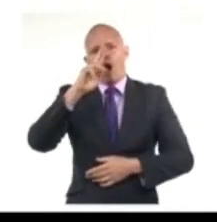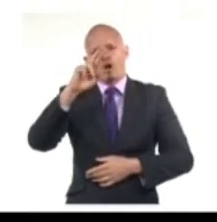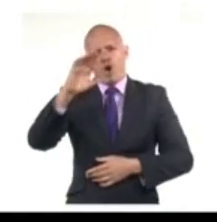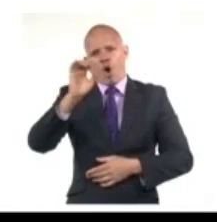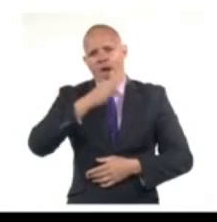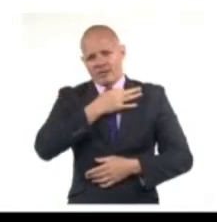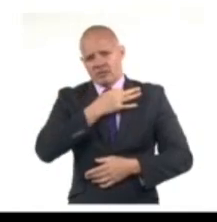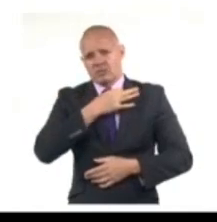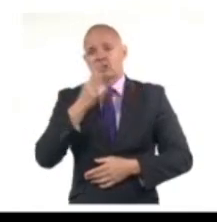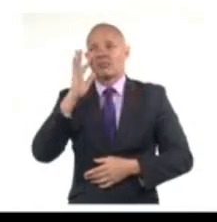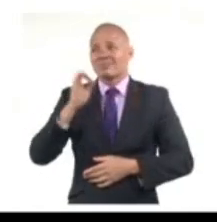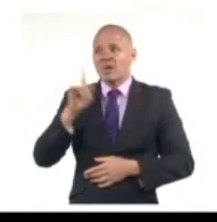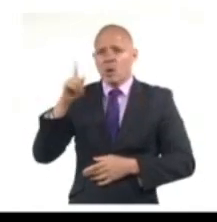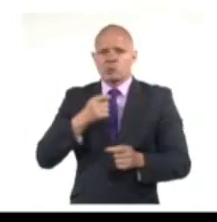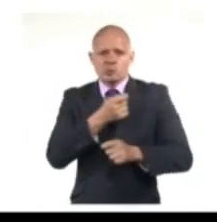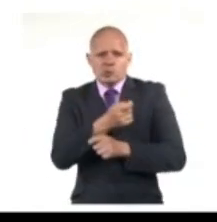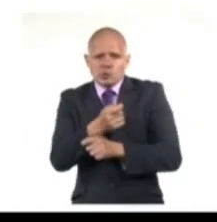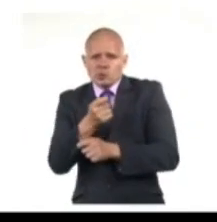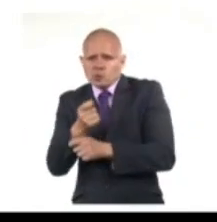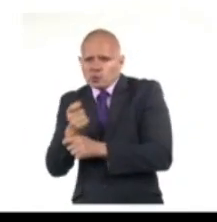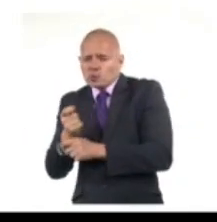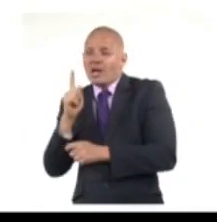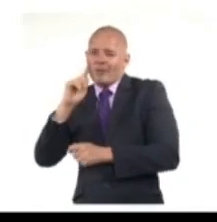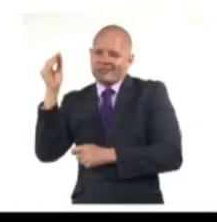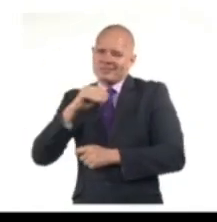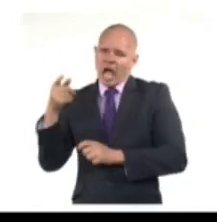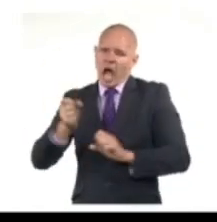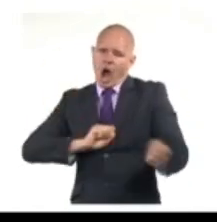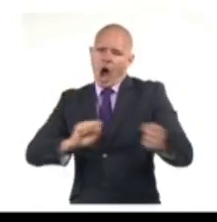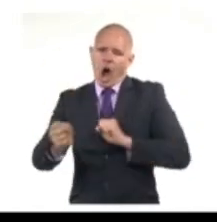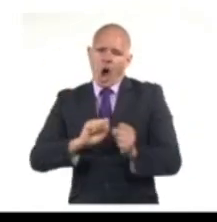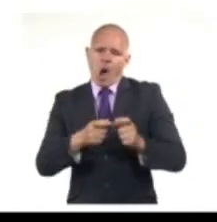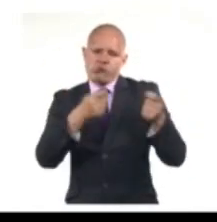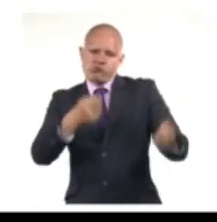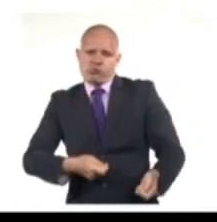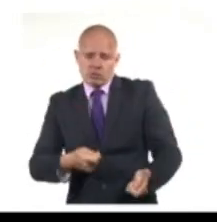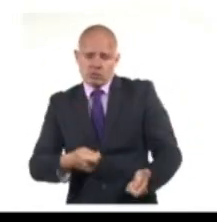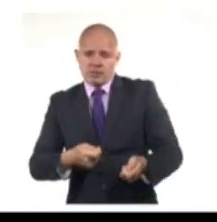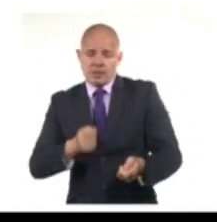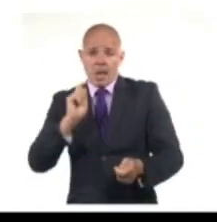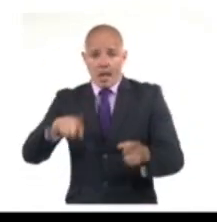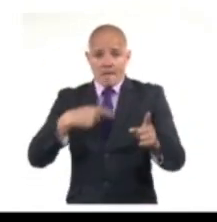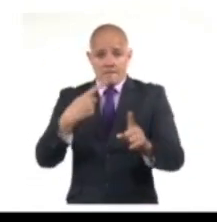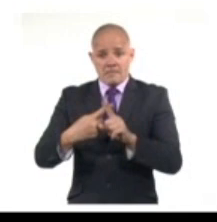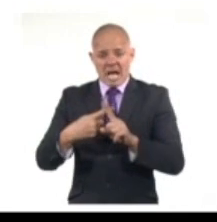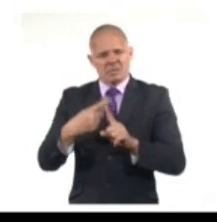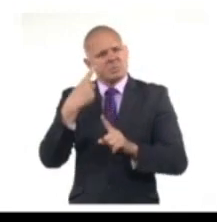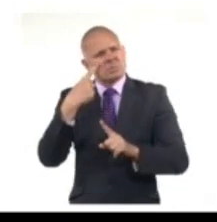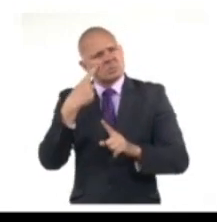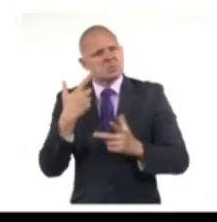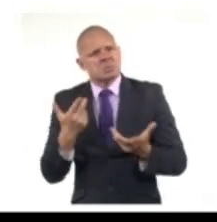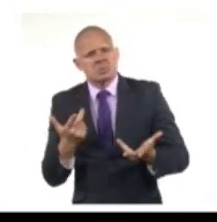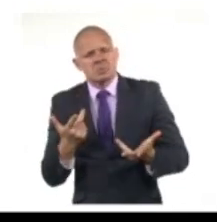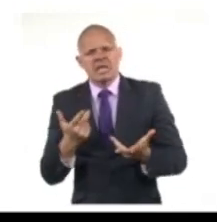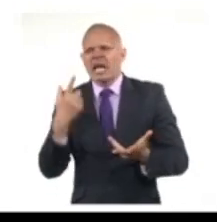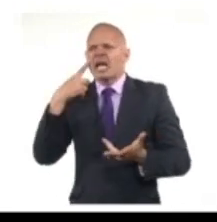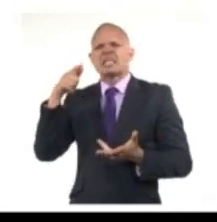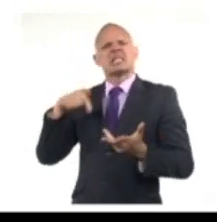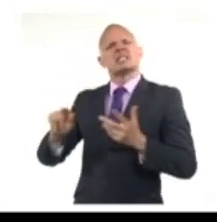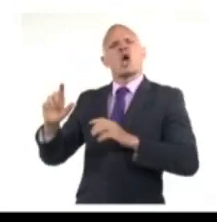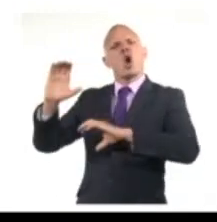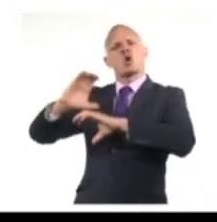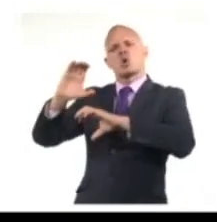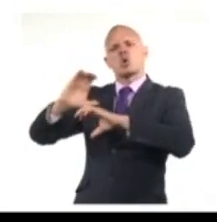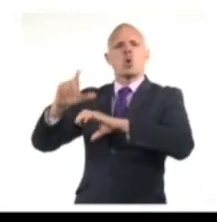claros intereses políticos, electorales y de dominación. No se puede hablar de las Américas sin abarcar a todos los países